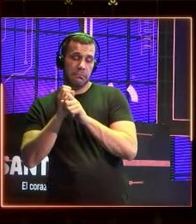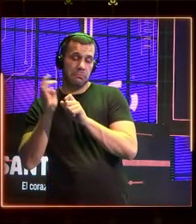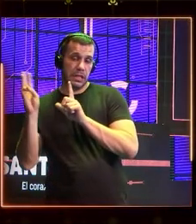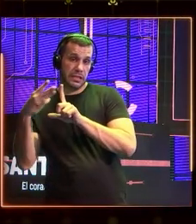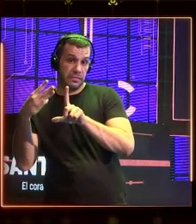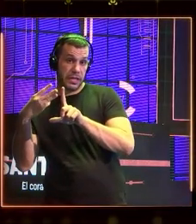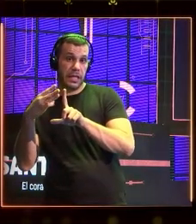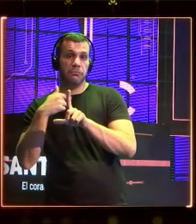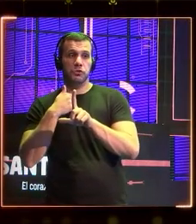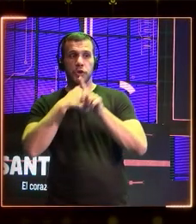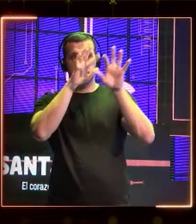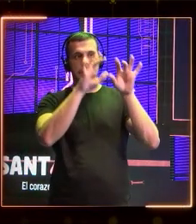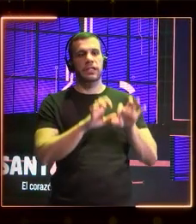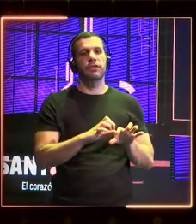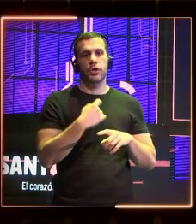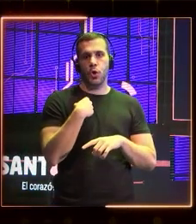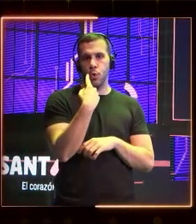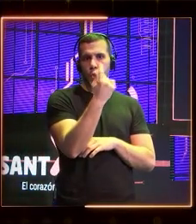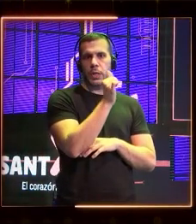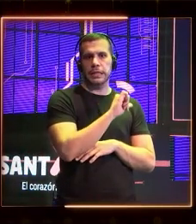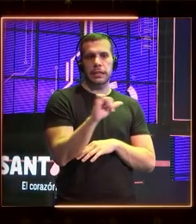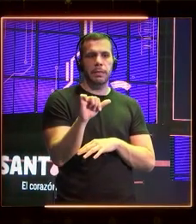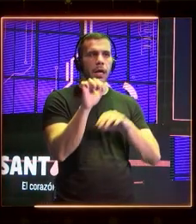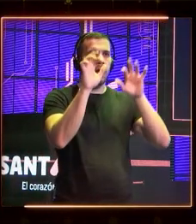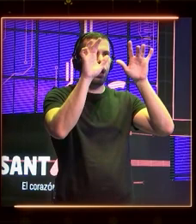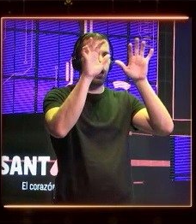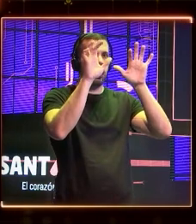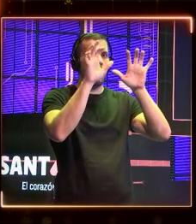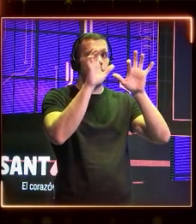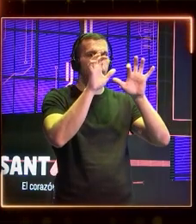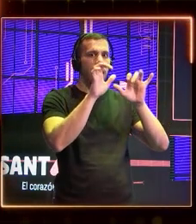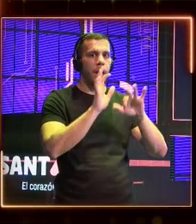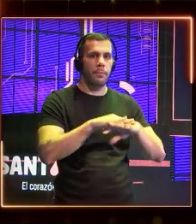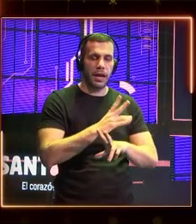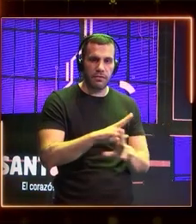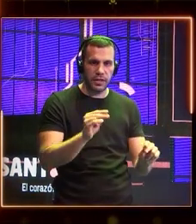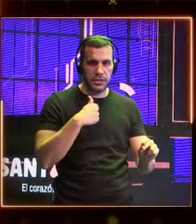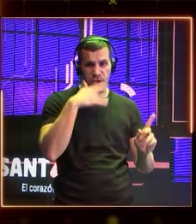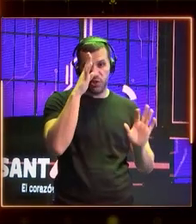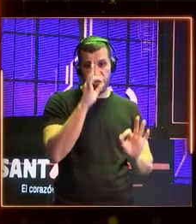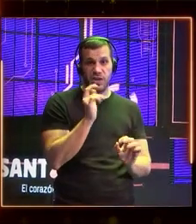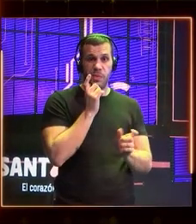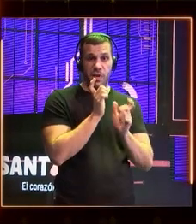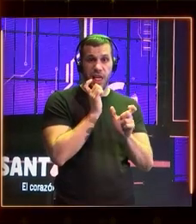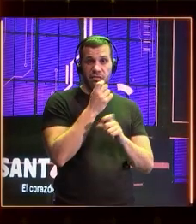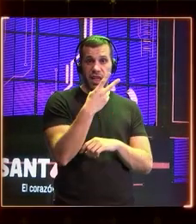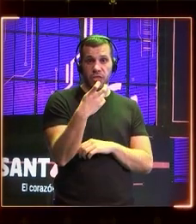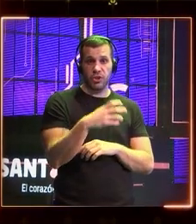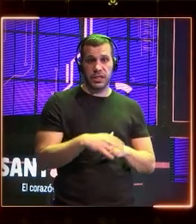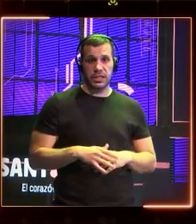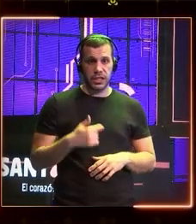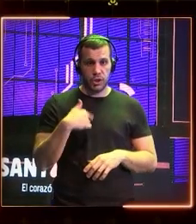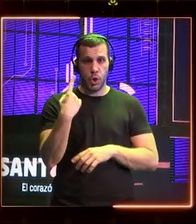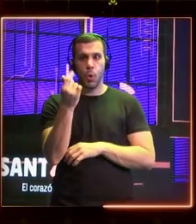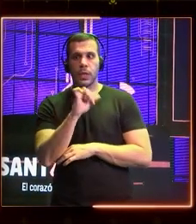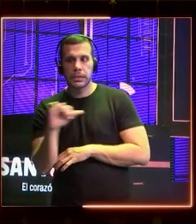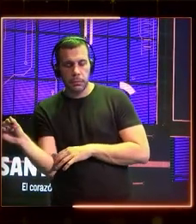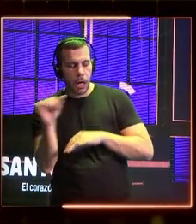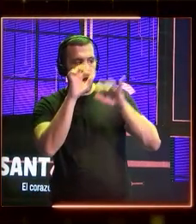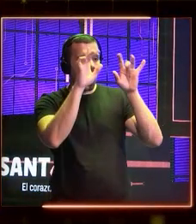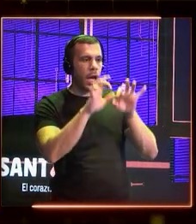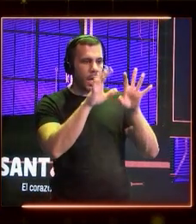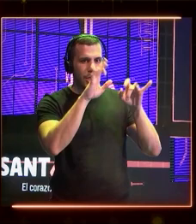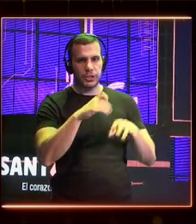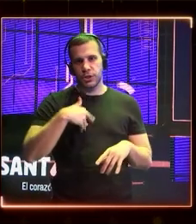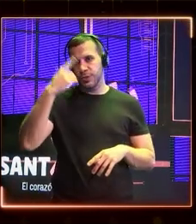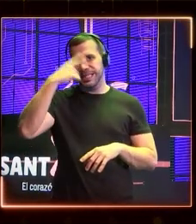y tardé una semana en escribirlo y creo que son no sé 200 palabras una semana o sea me moría me la sé